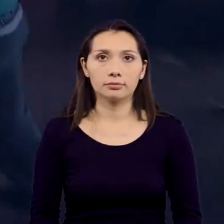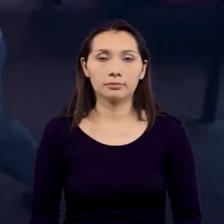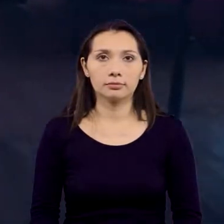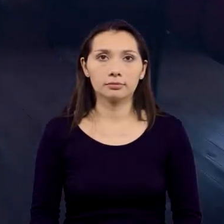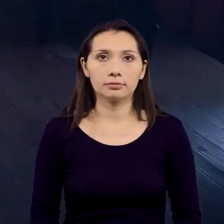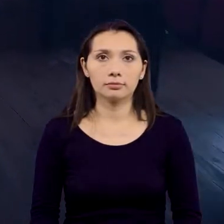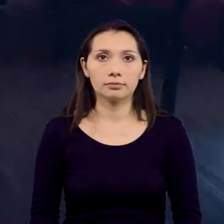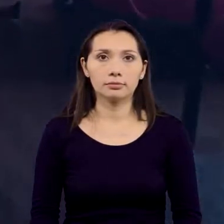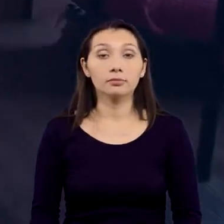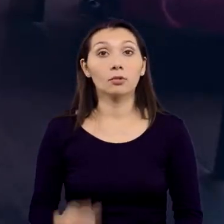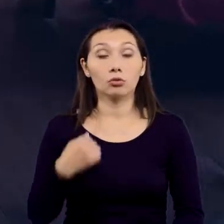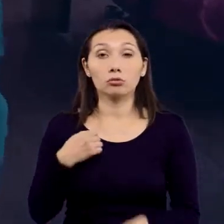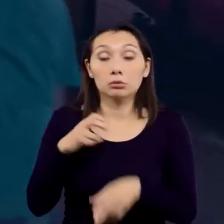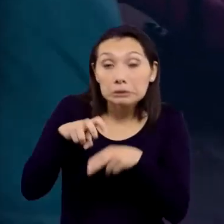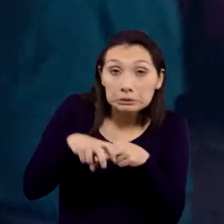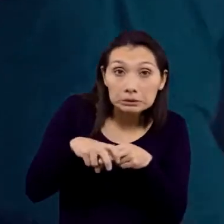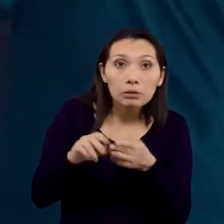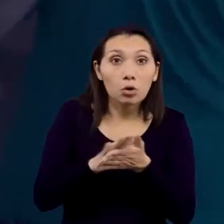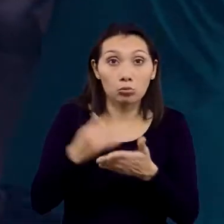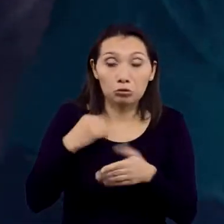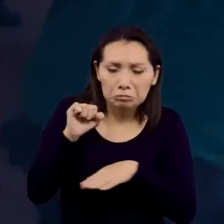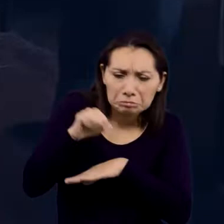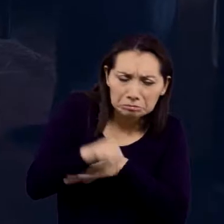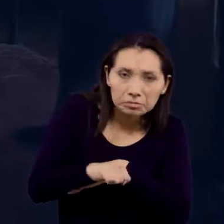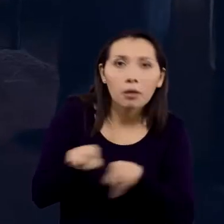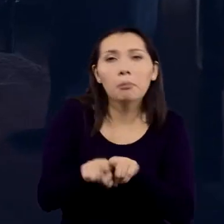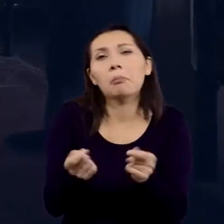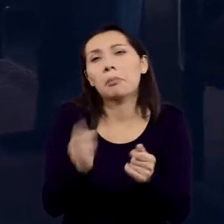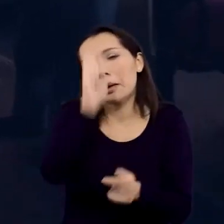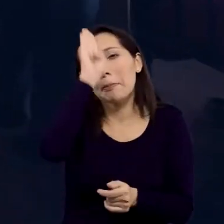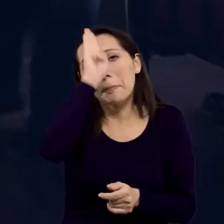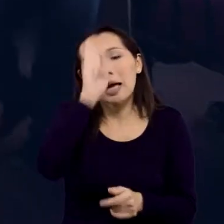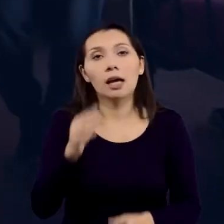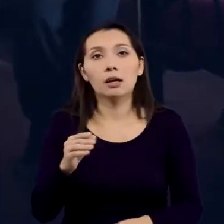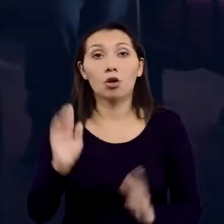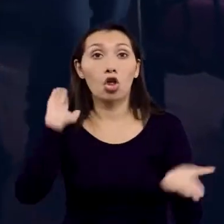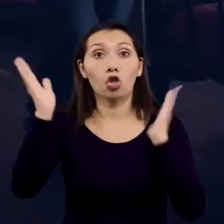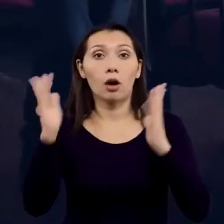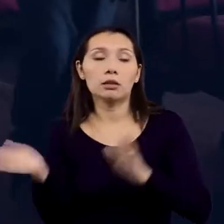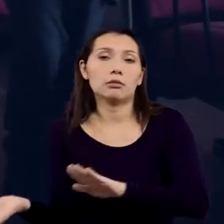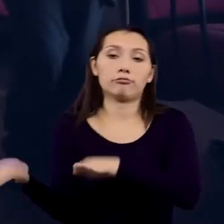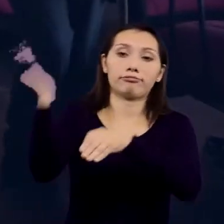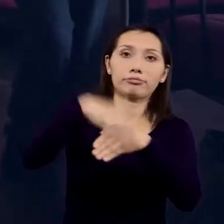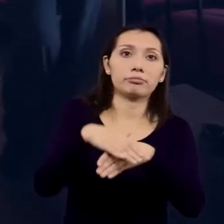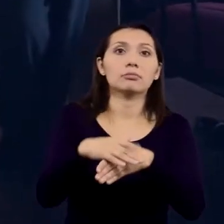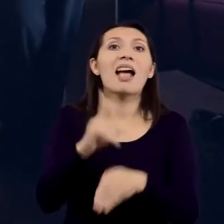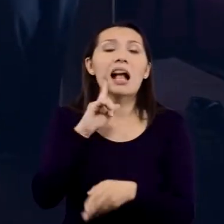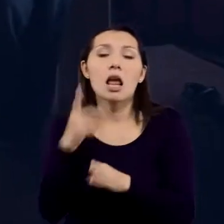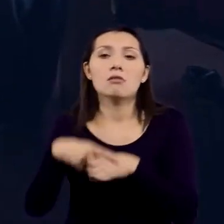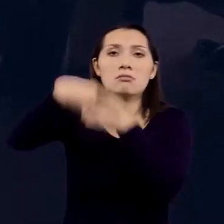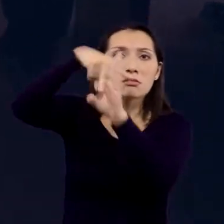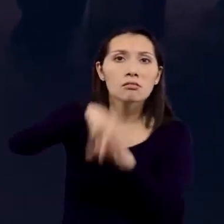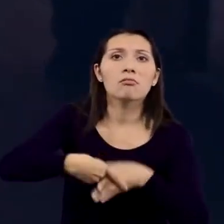Es que ya uno se inca así. Yo, por ejemplo, yo me inco así, como un perro. Agarro la toalla, me la tiro hacia atrás y aquí me monta.